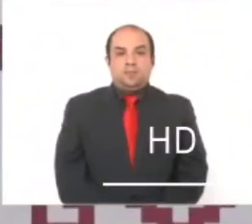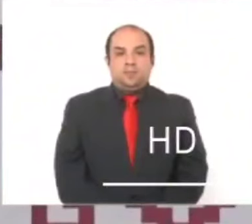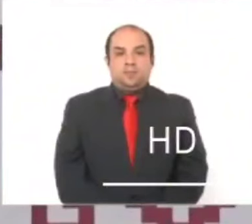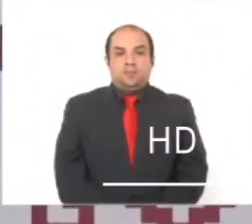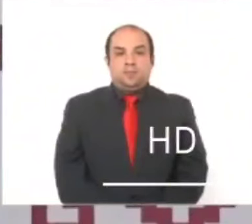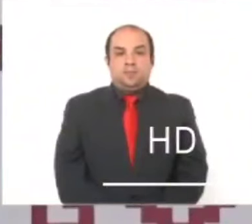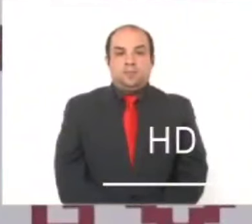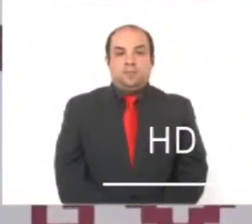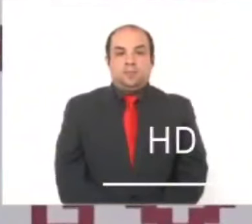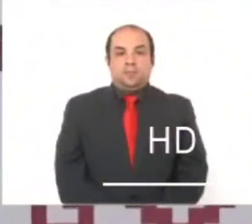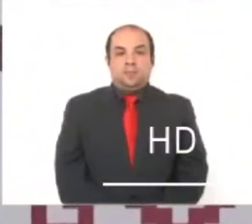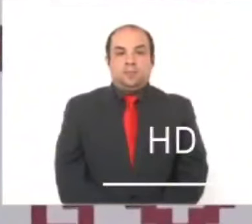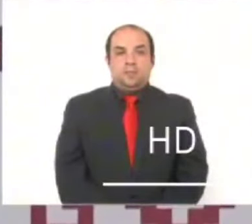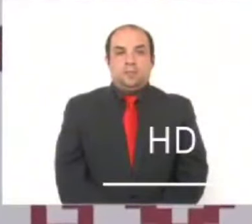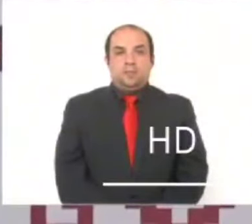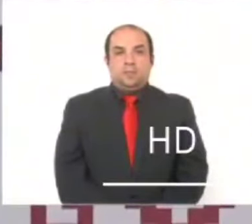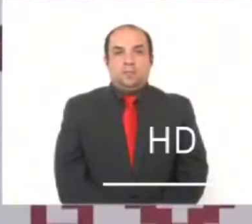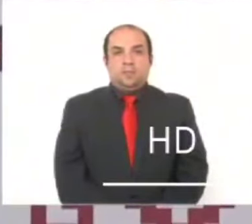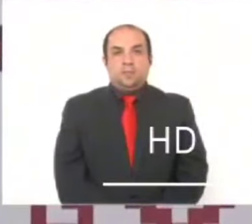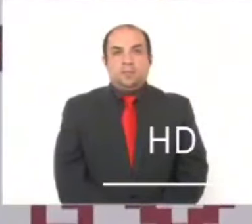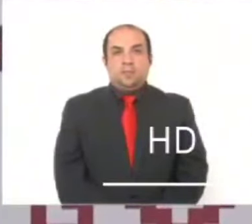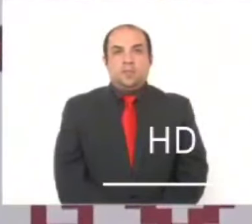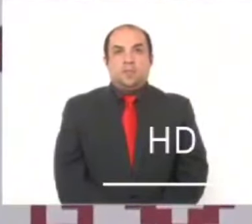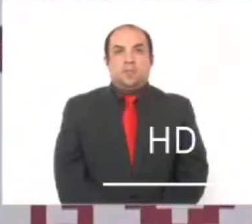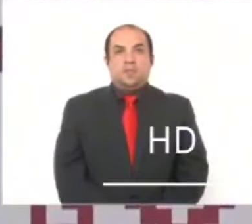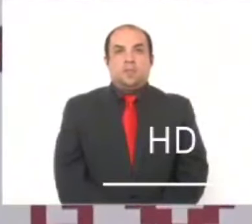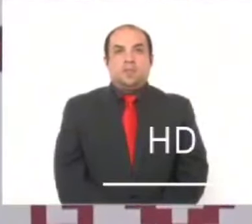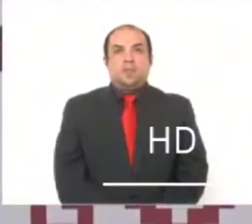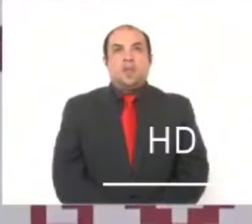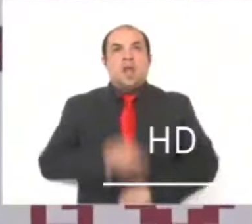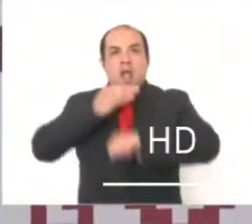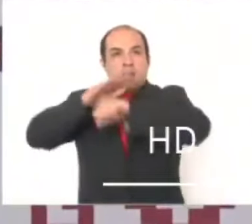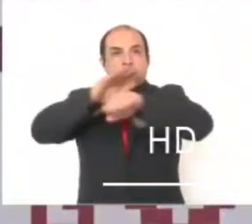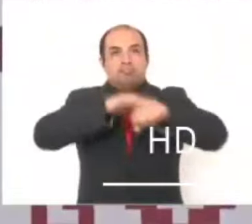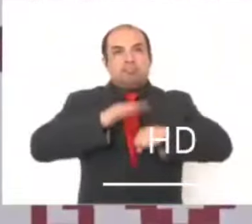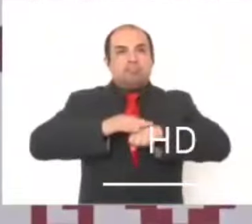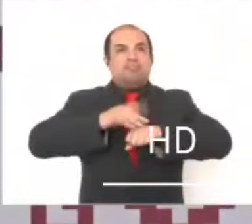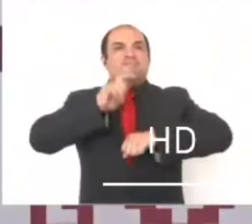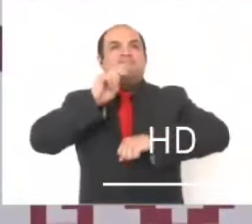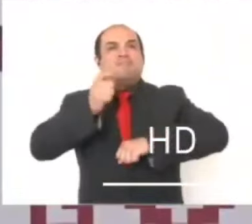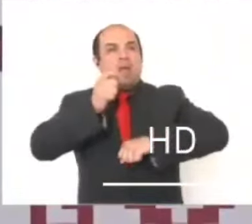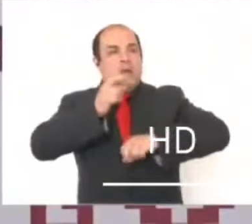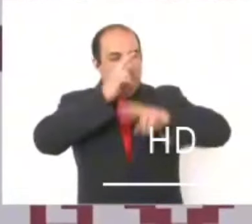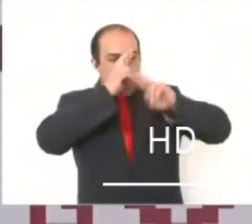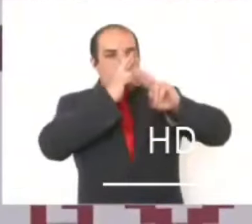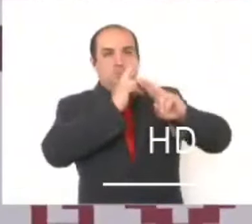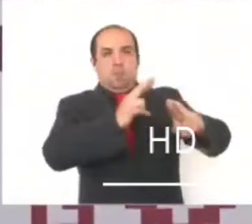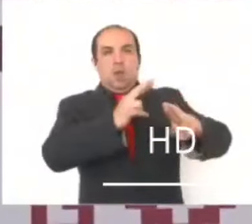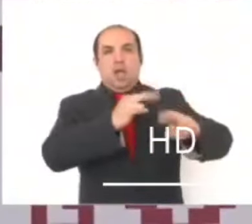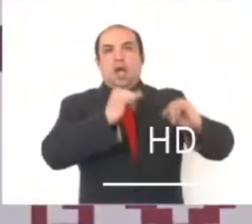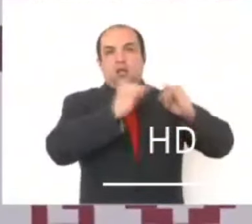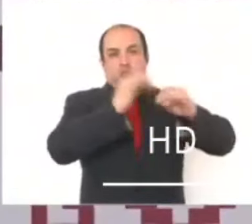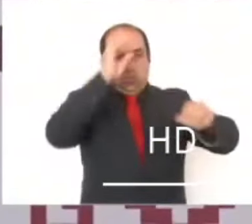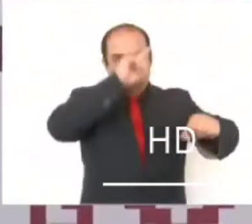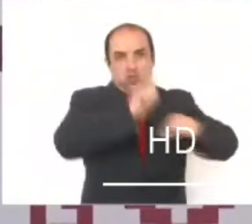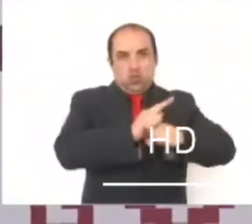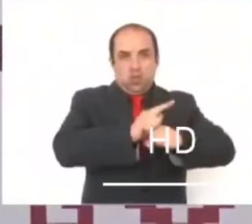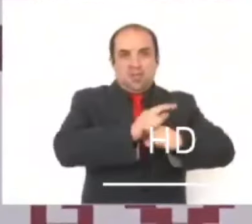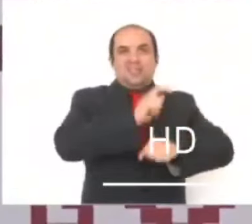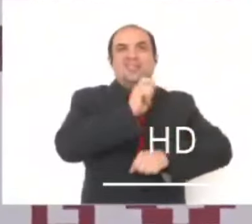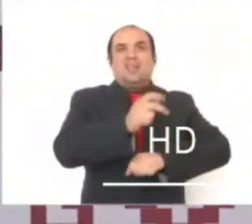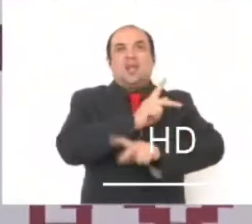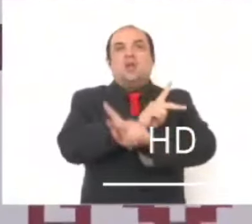En ese sentido, este reconocimiento que nos dan como institución cultural es por lo que todos ustedes